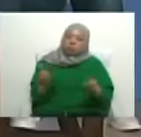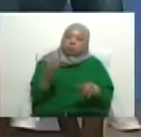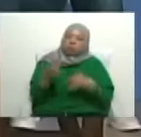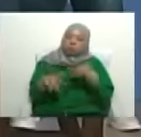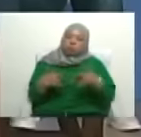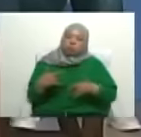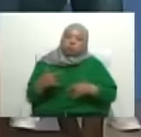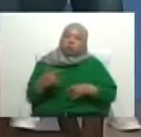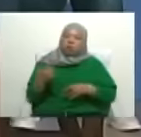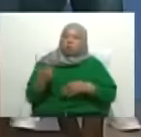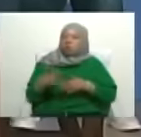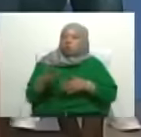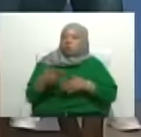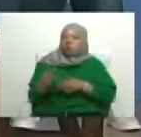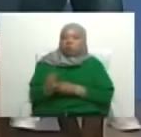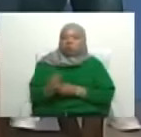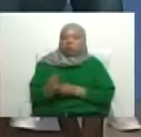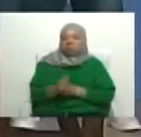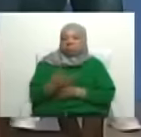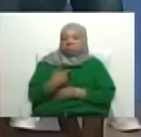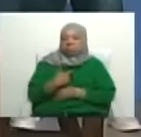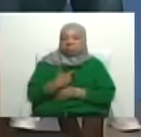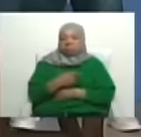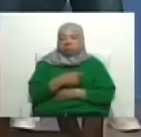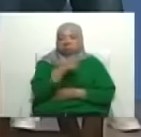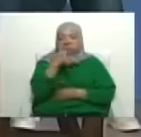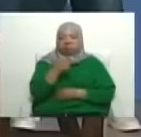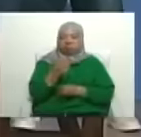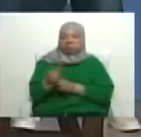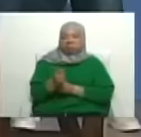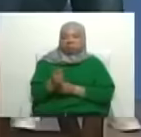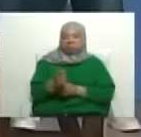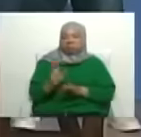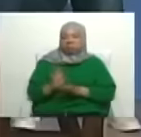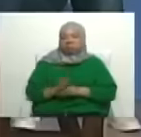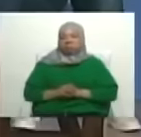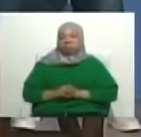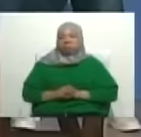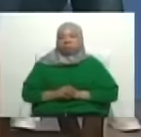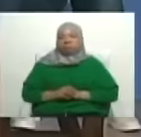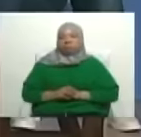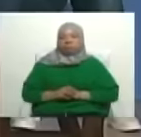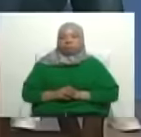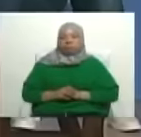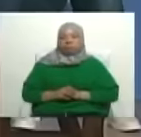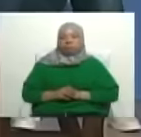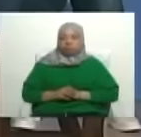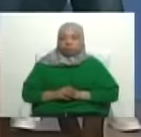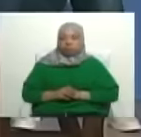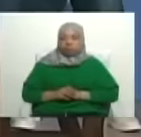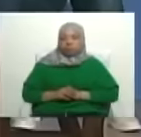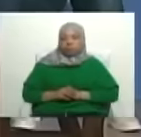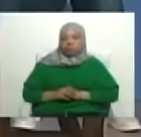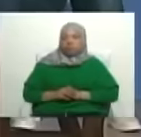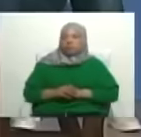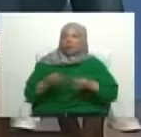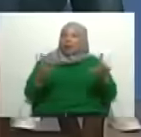es lo que a ellos les dé la gana. es una merienda donde los negros no estamos